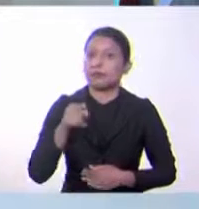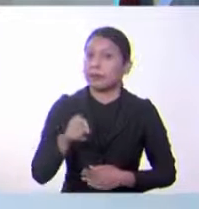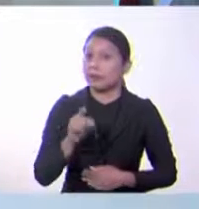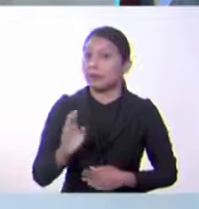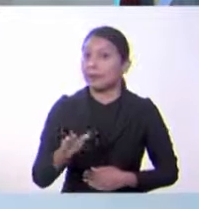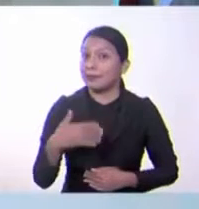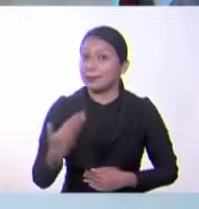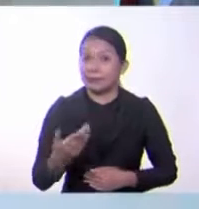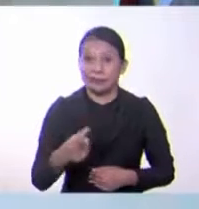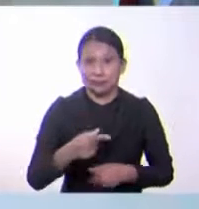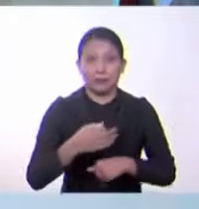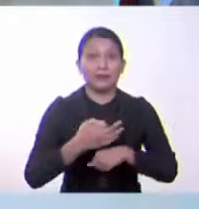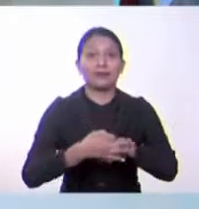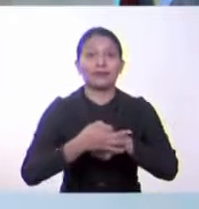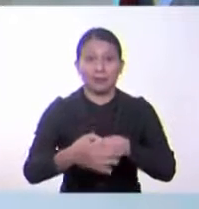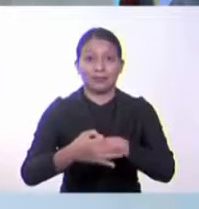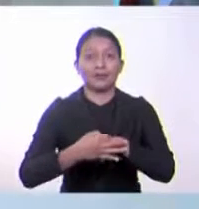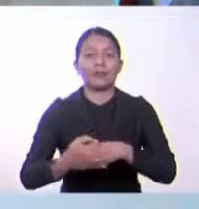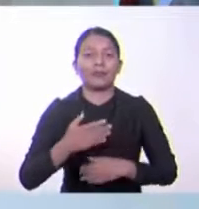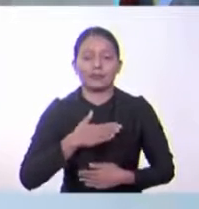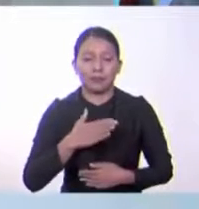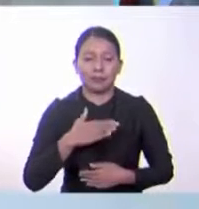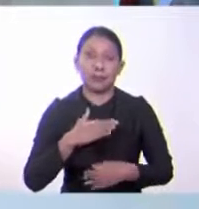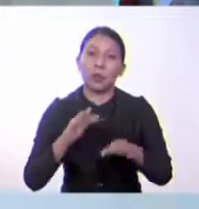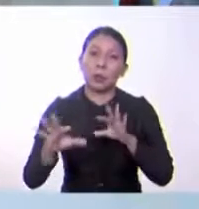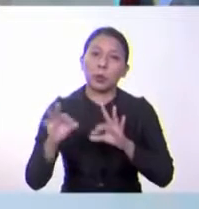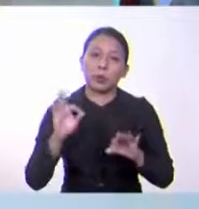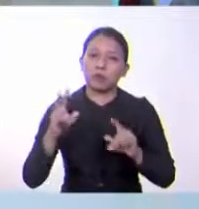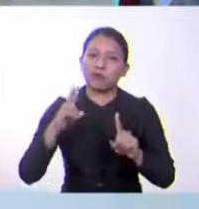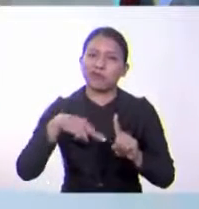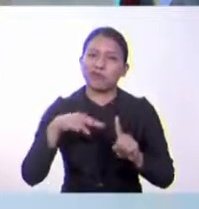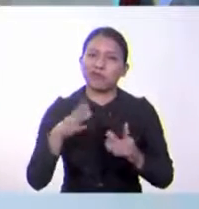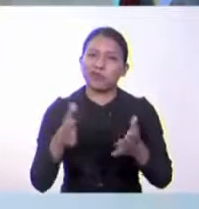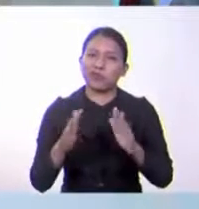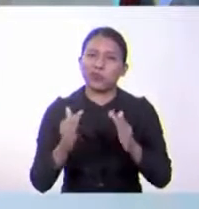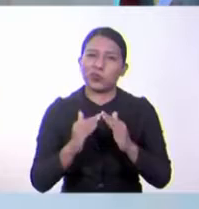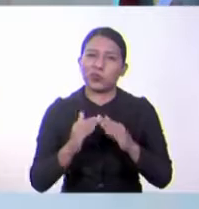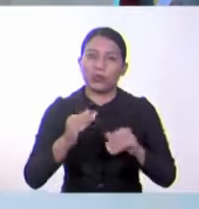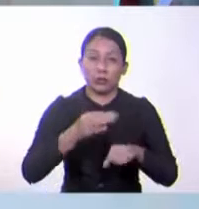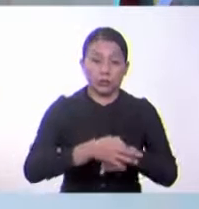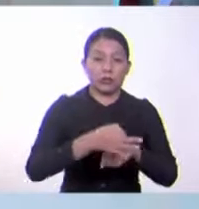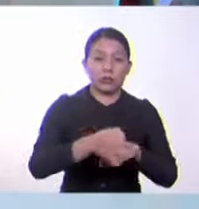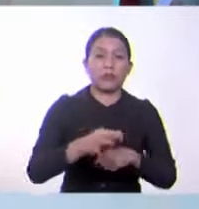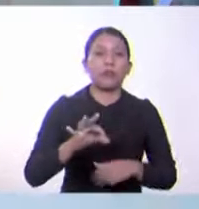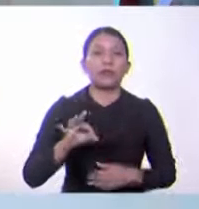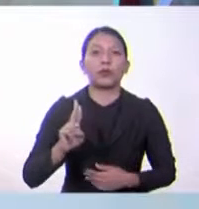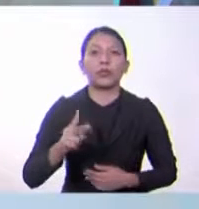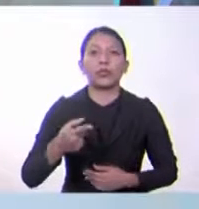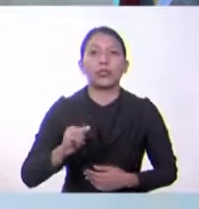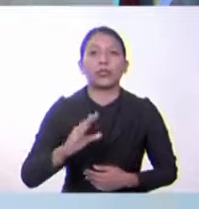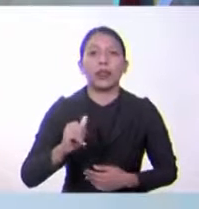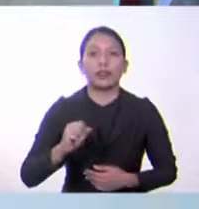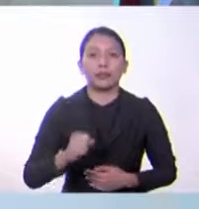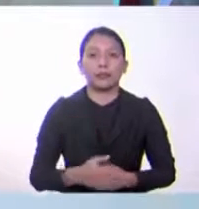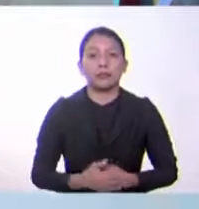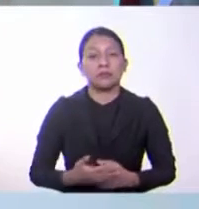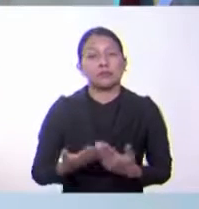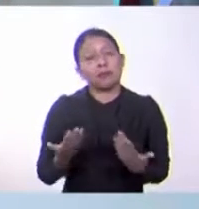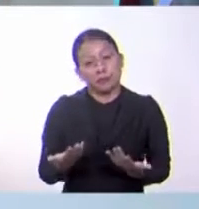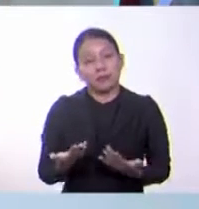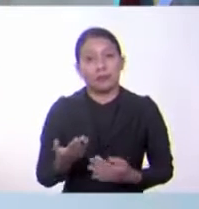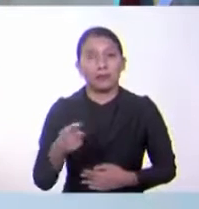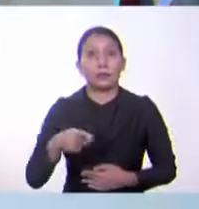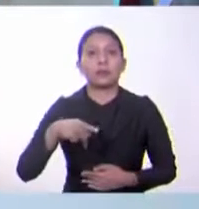estas células también comparten algunas características, por ejemplo, con las células fúngicas. ¿Cuál es el caso de la